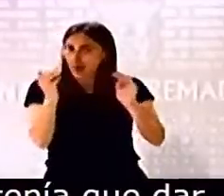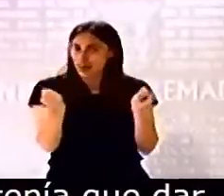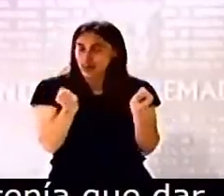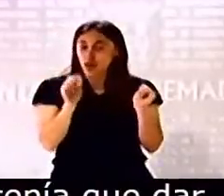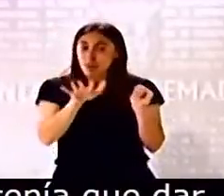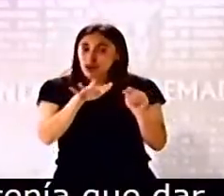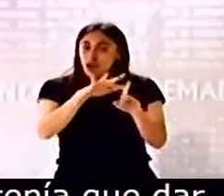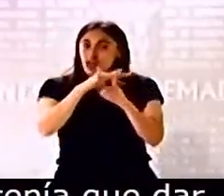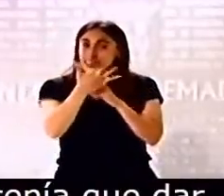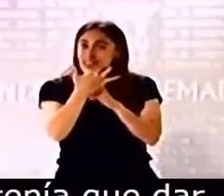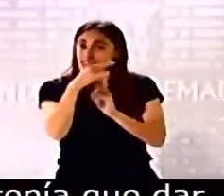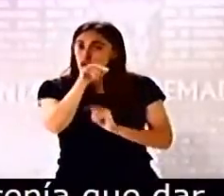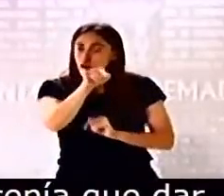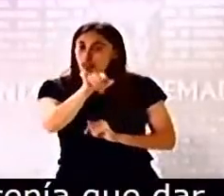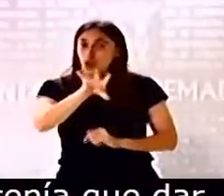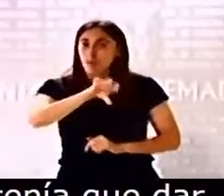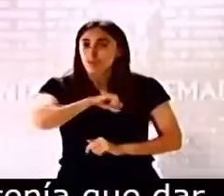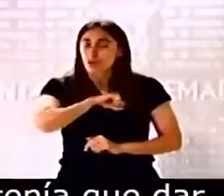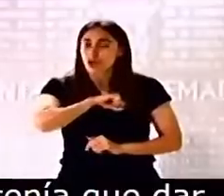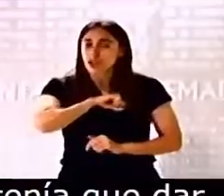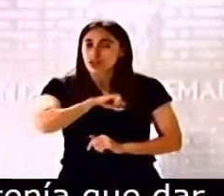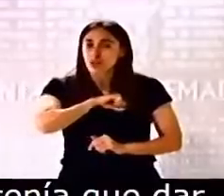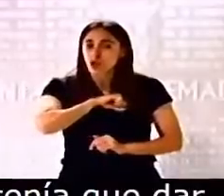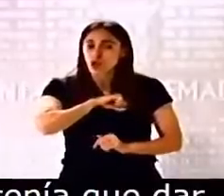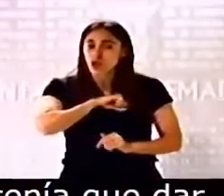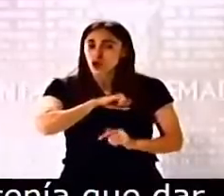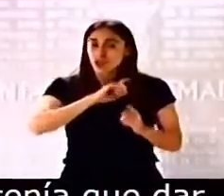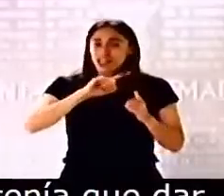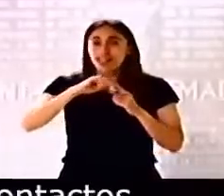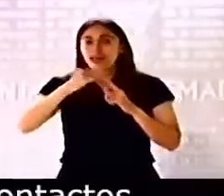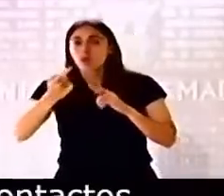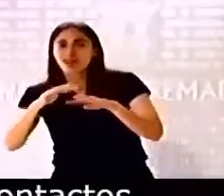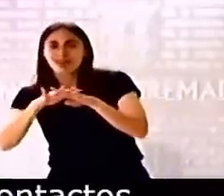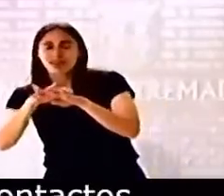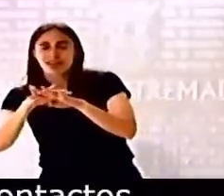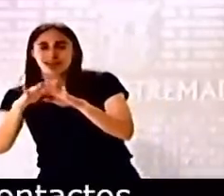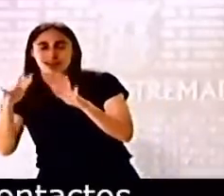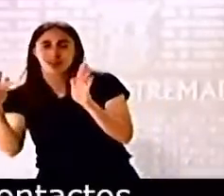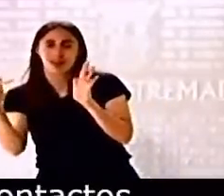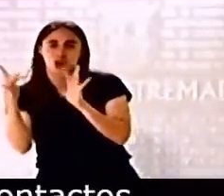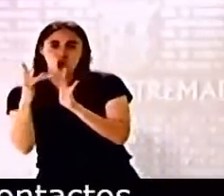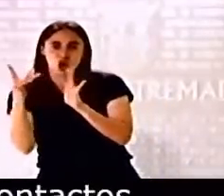que positivizaban daban a su vez una red de contactos.